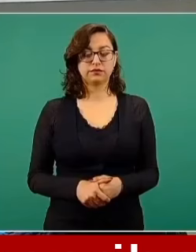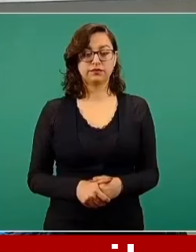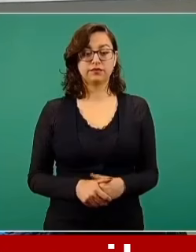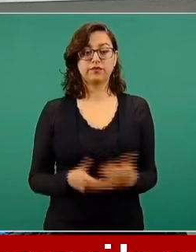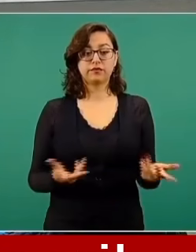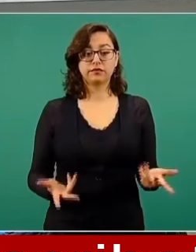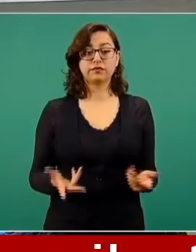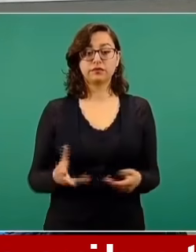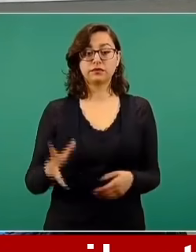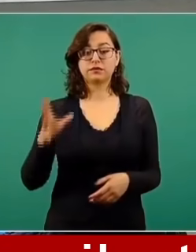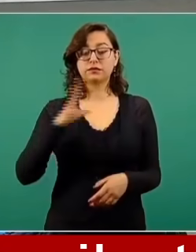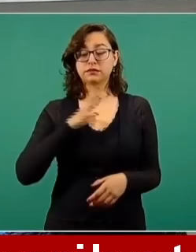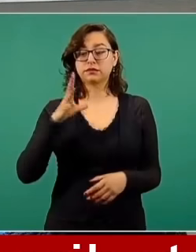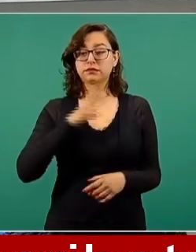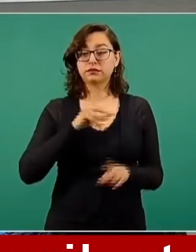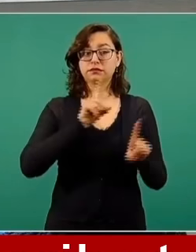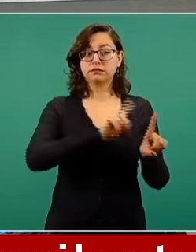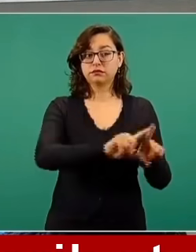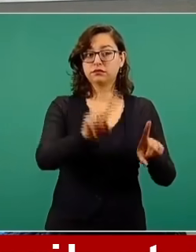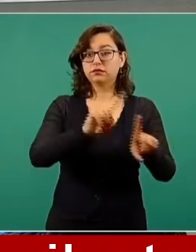ambientalistas, entre comillas.